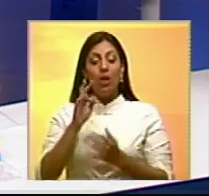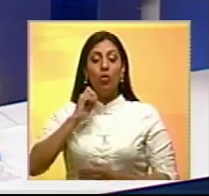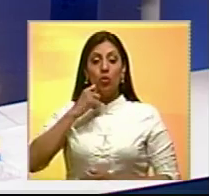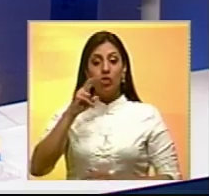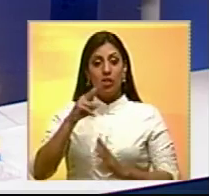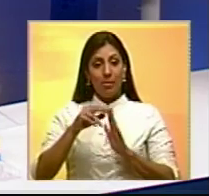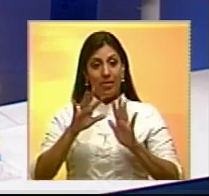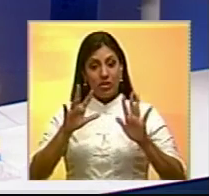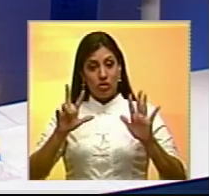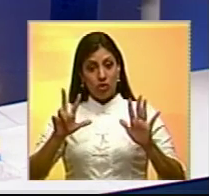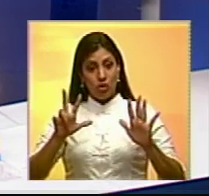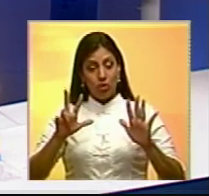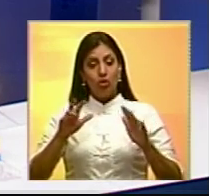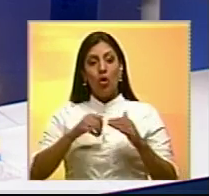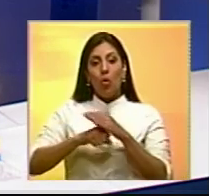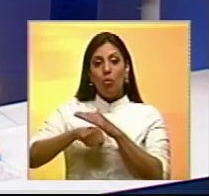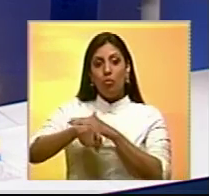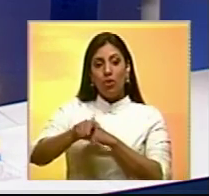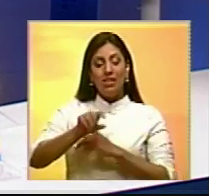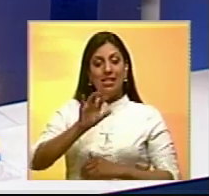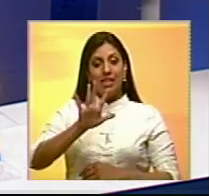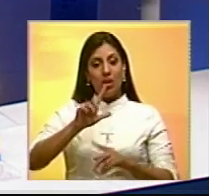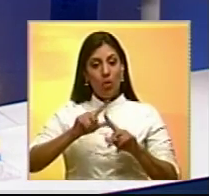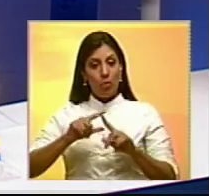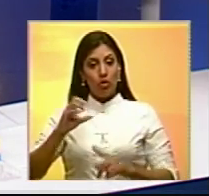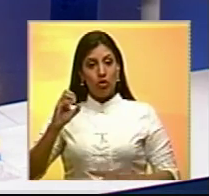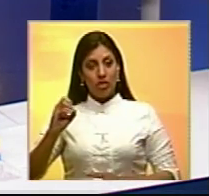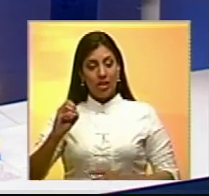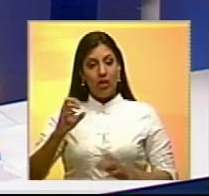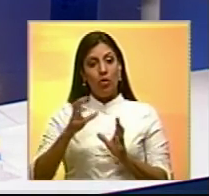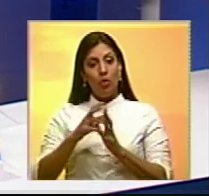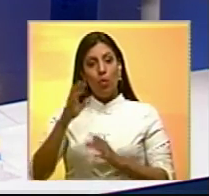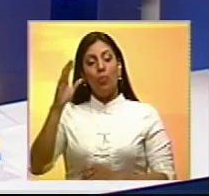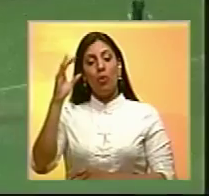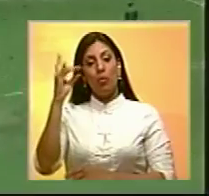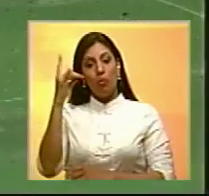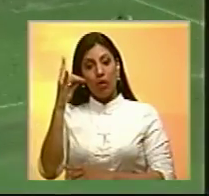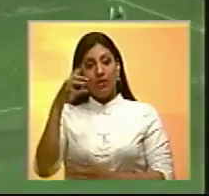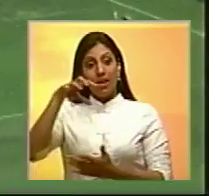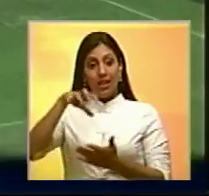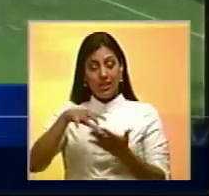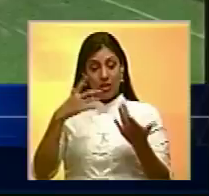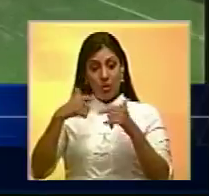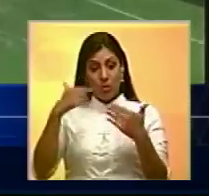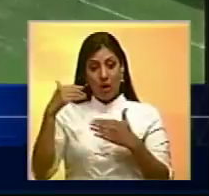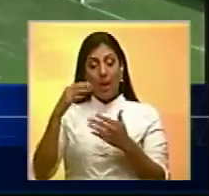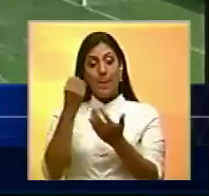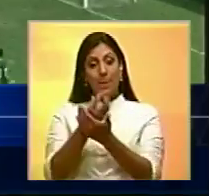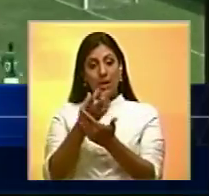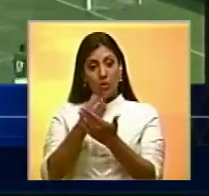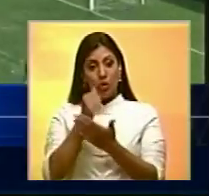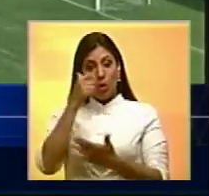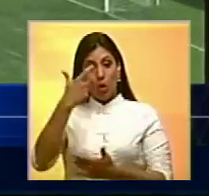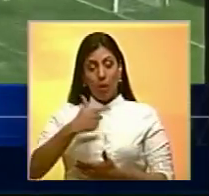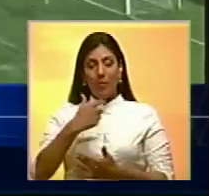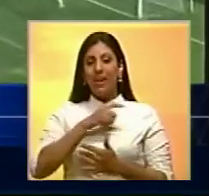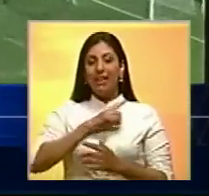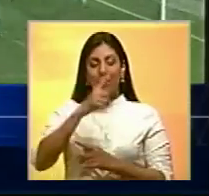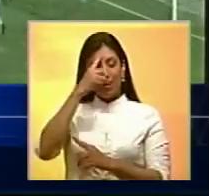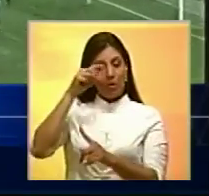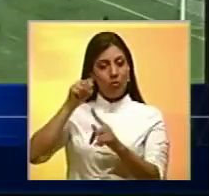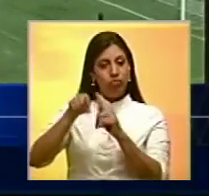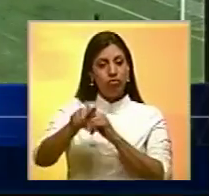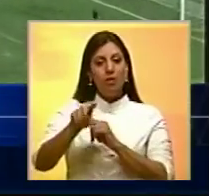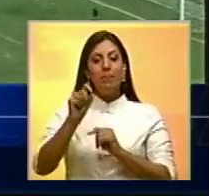Rusia 2018 al golear 5-0 a la selección de Bolivia. En el Estadio Monumental de Maturín, Jacobo Cufati marcaba el primero